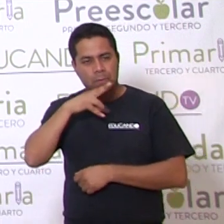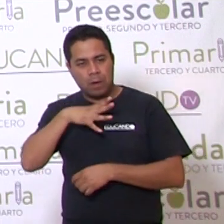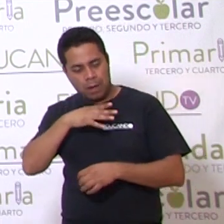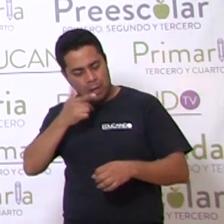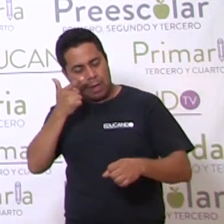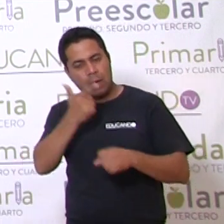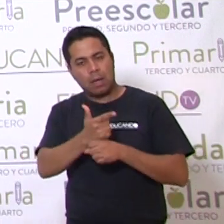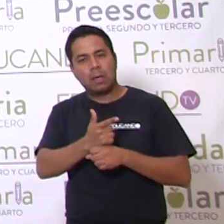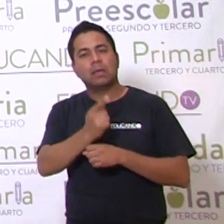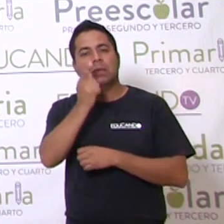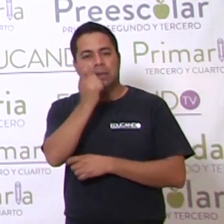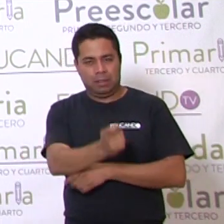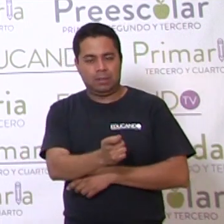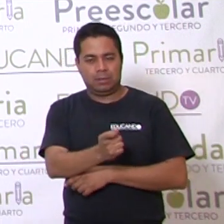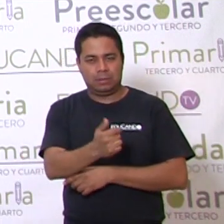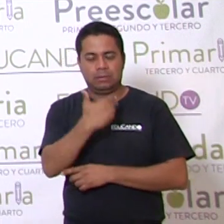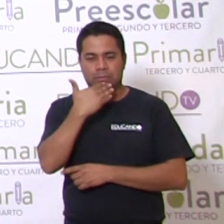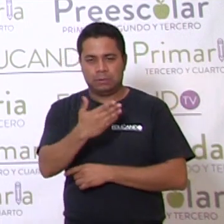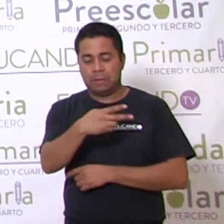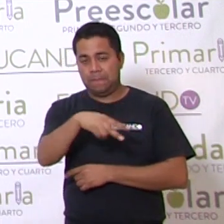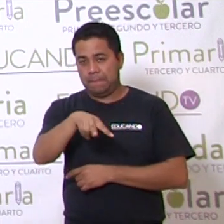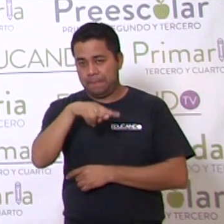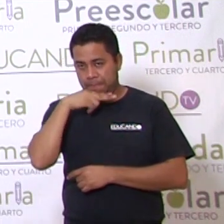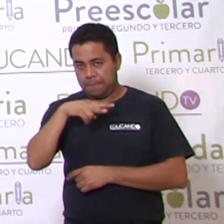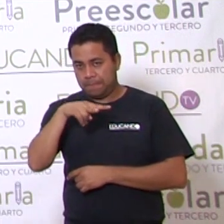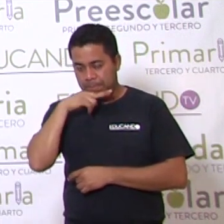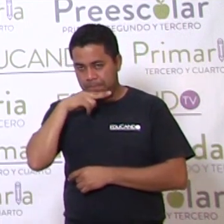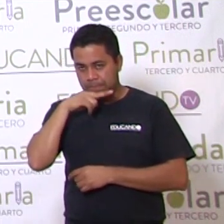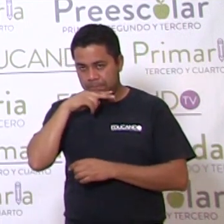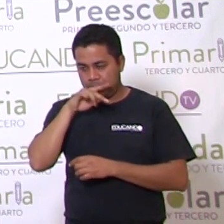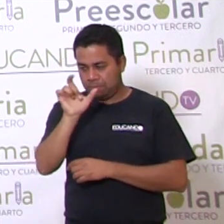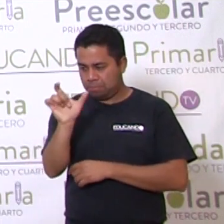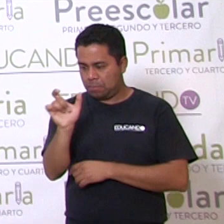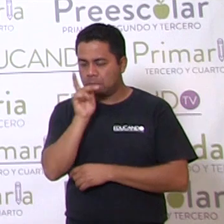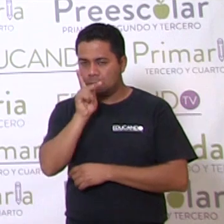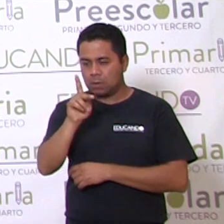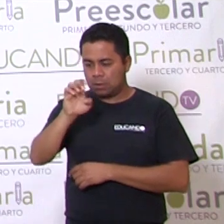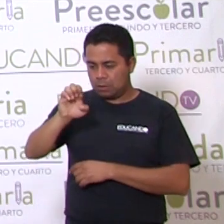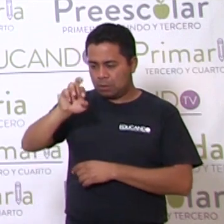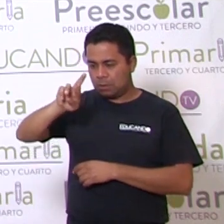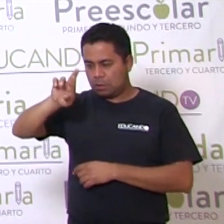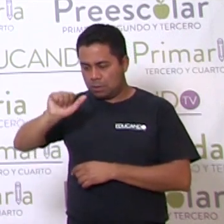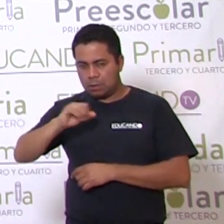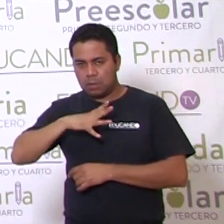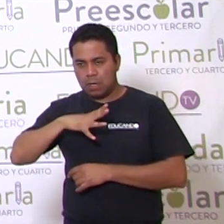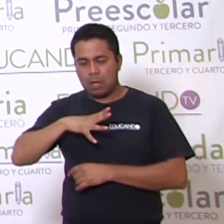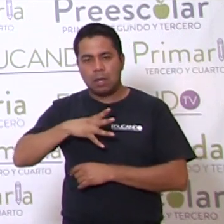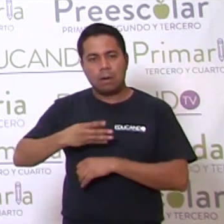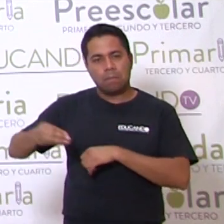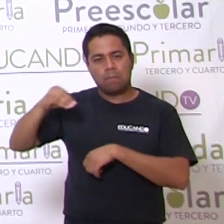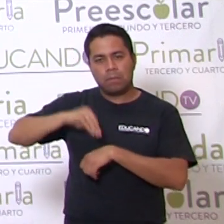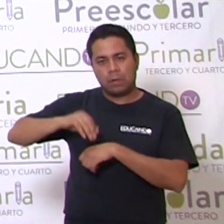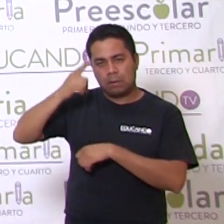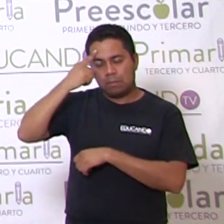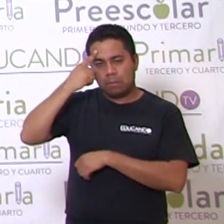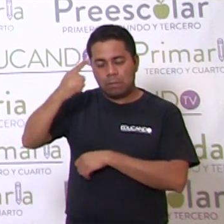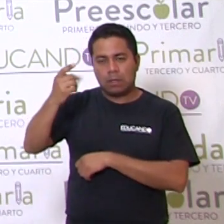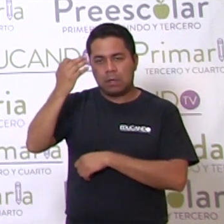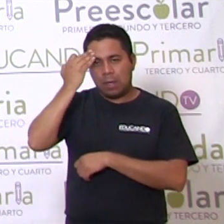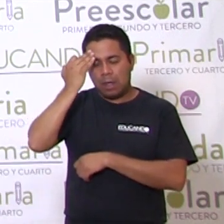aquí. ¿Bien? El verbo es era y está conjugado